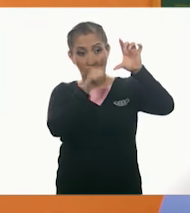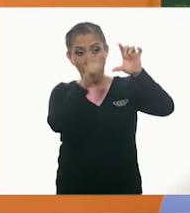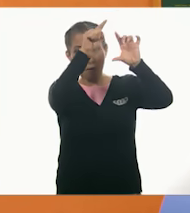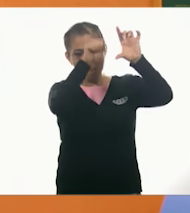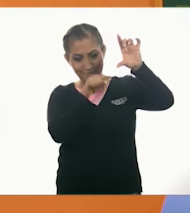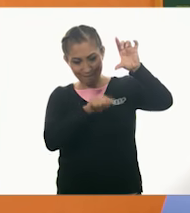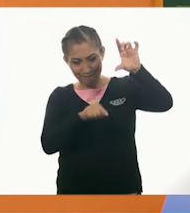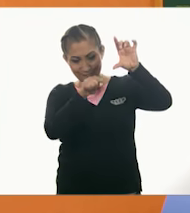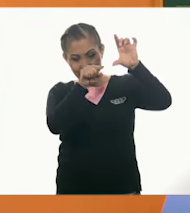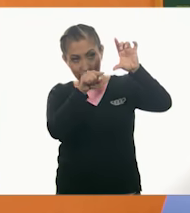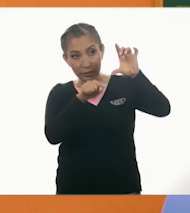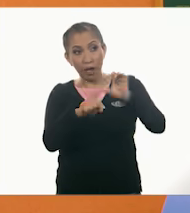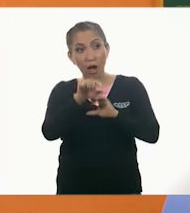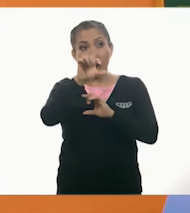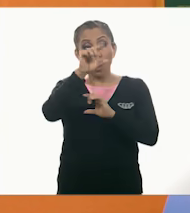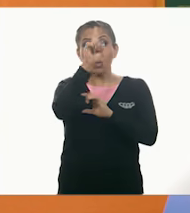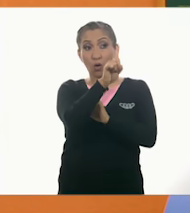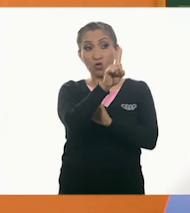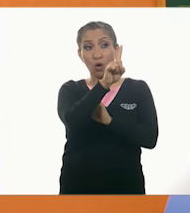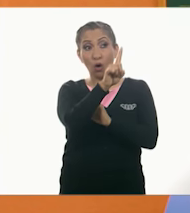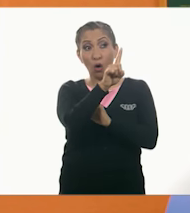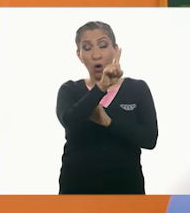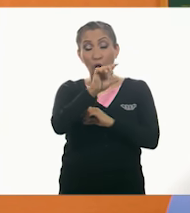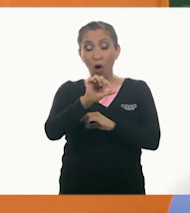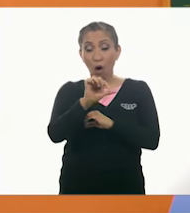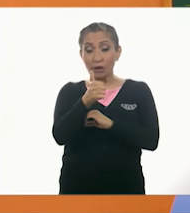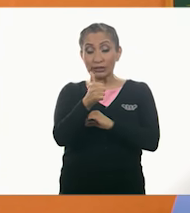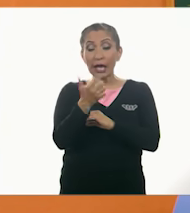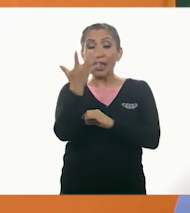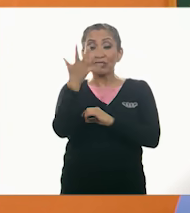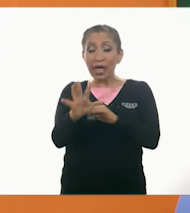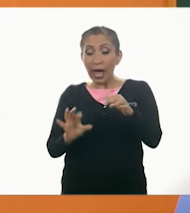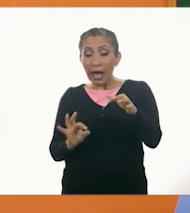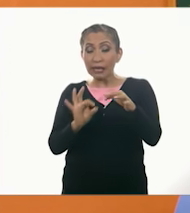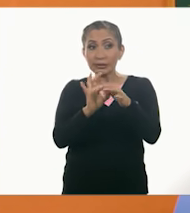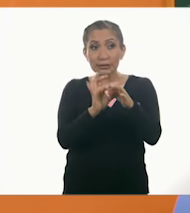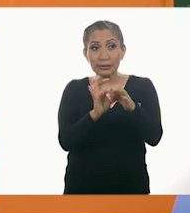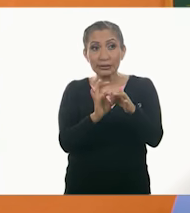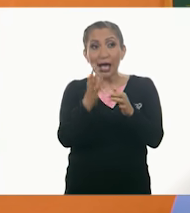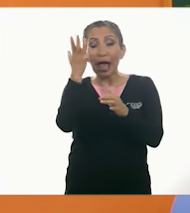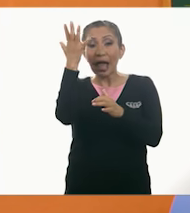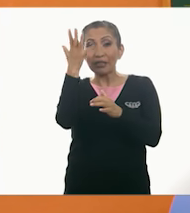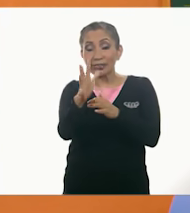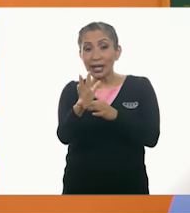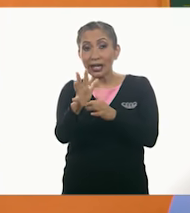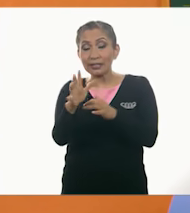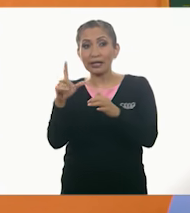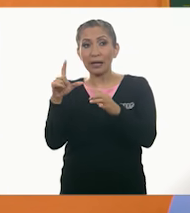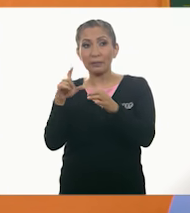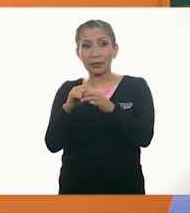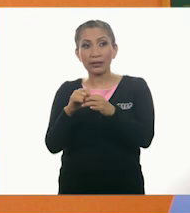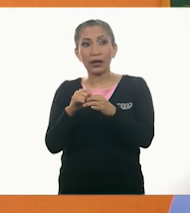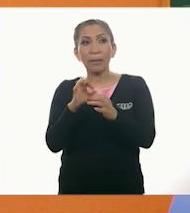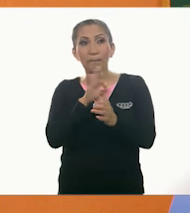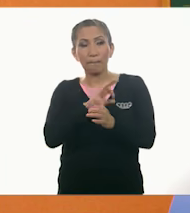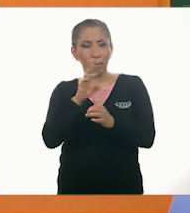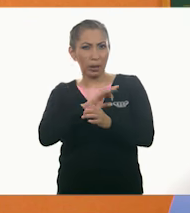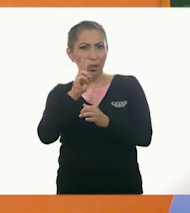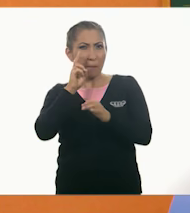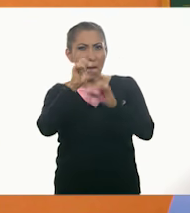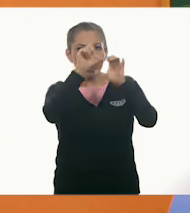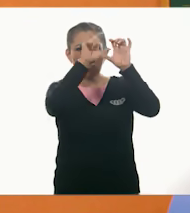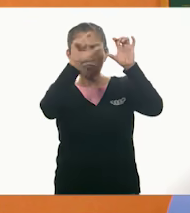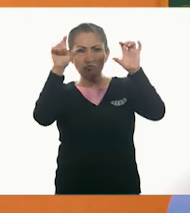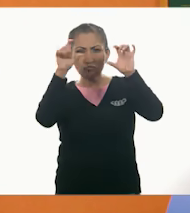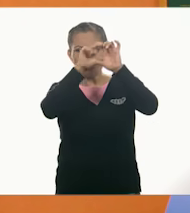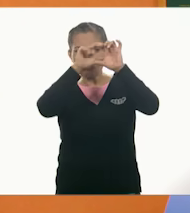De hecho, de 11, de 1 a 11 sumo 10 unidades. Del 10 al 20 sumo 10 unidades y lo puedo observar en cada